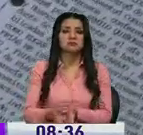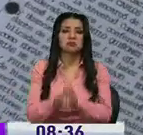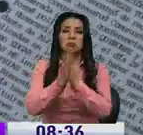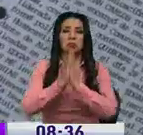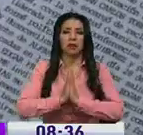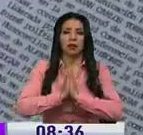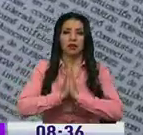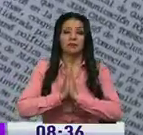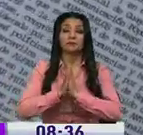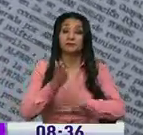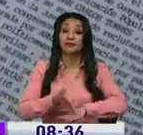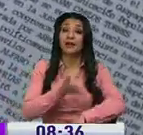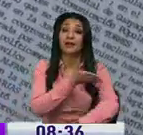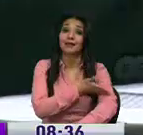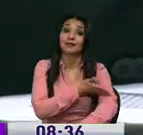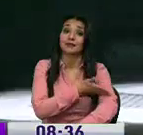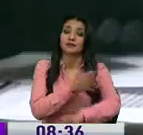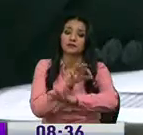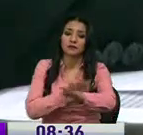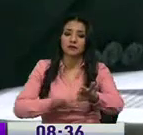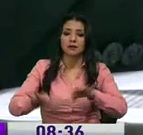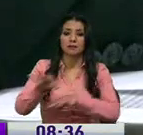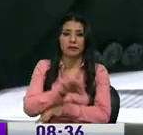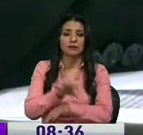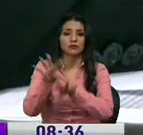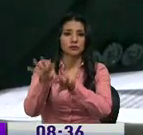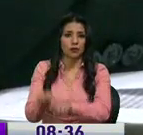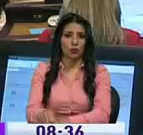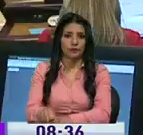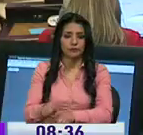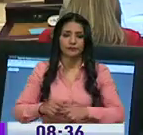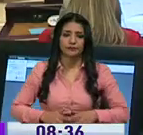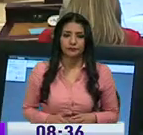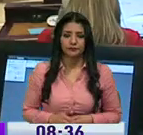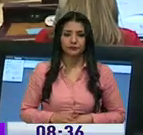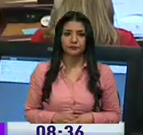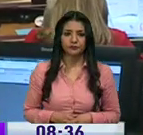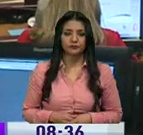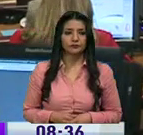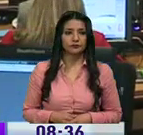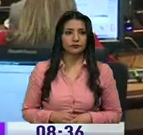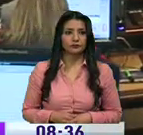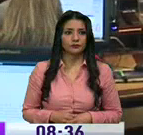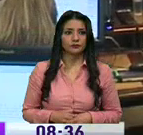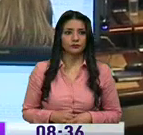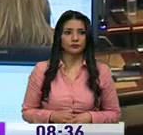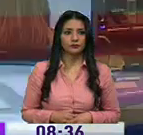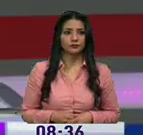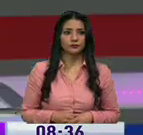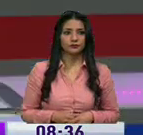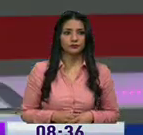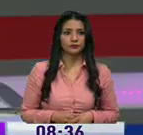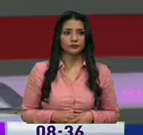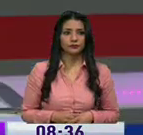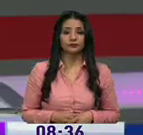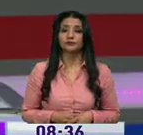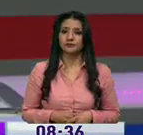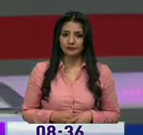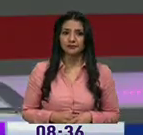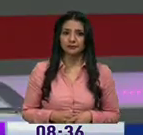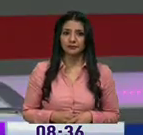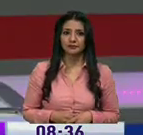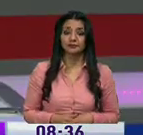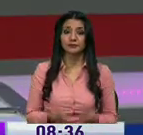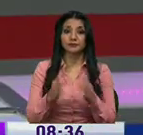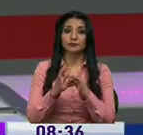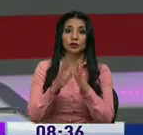que solicitó este tipo penal en reemplazo del delito de secuestro. Informó Javier Rosero. Es en Poder donde